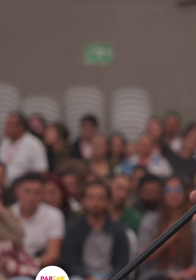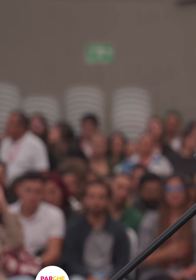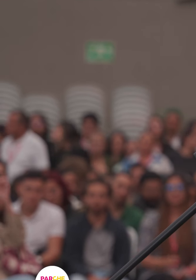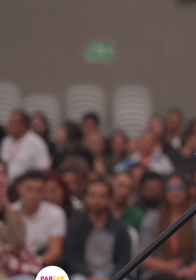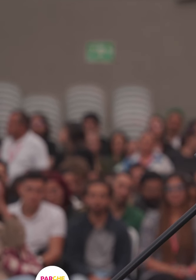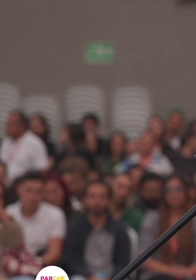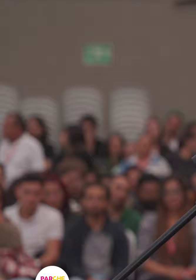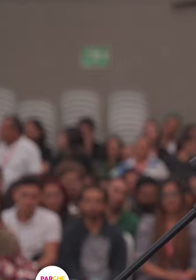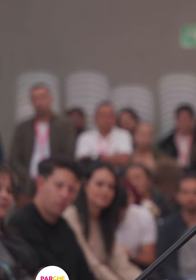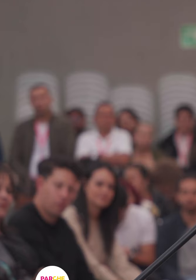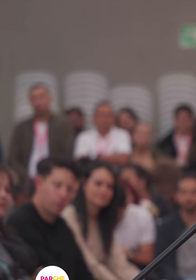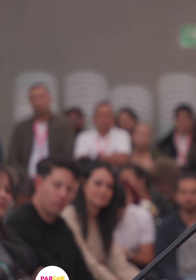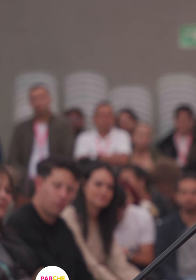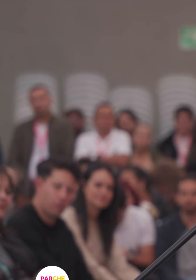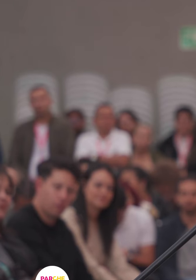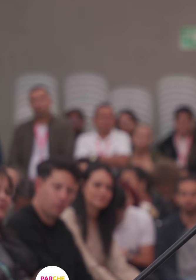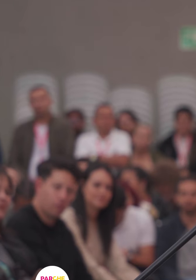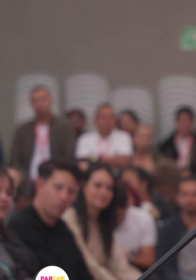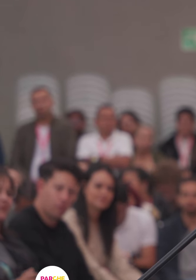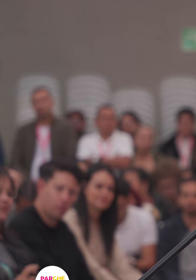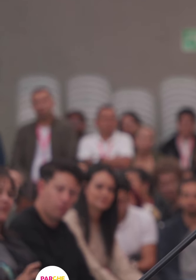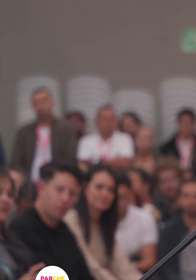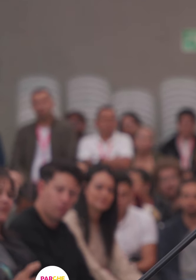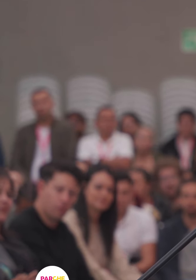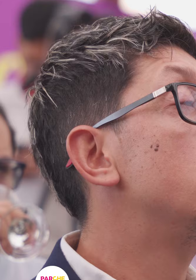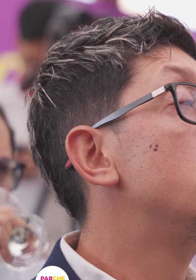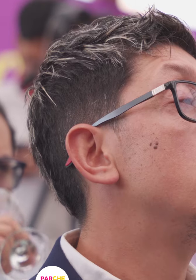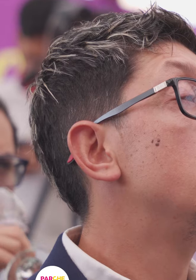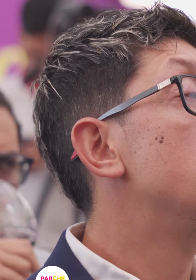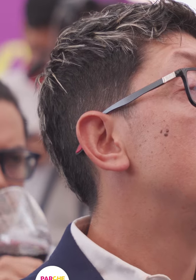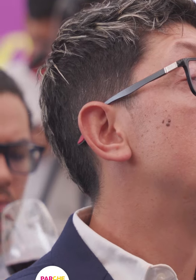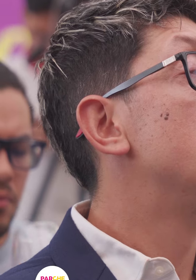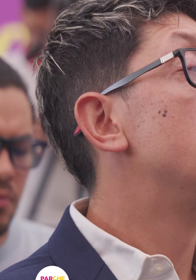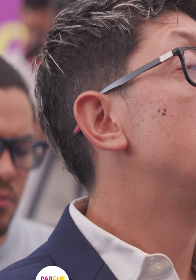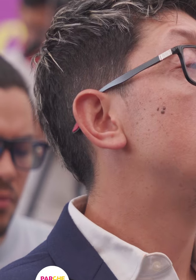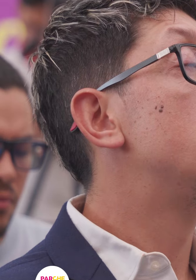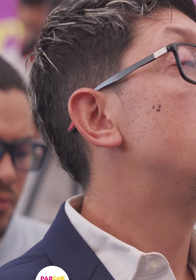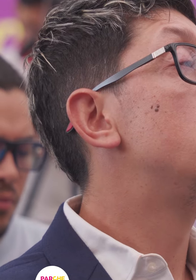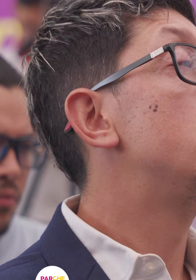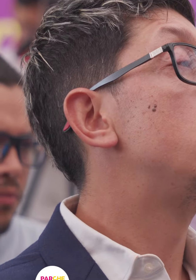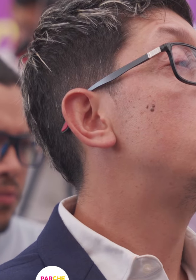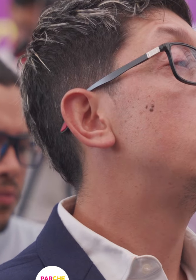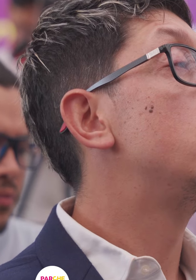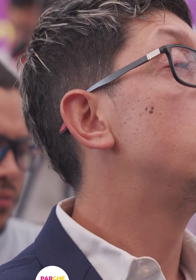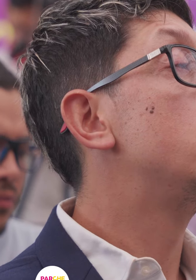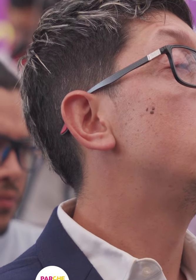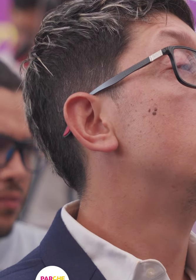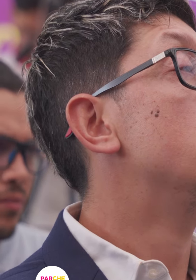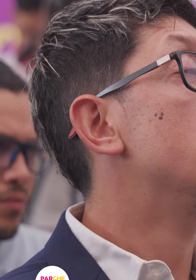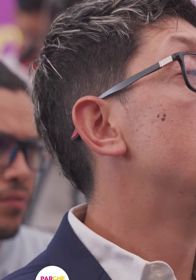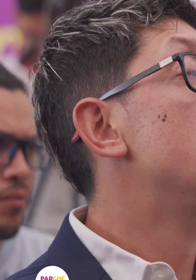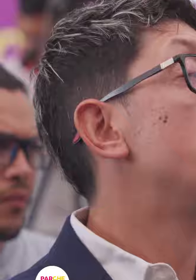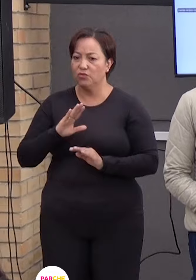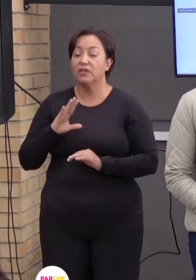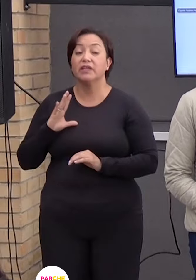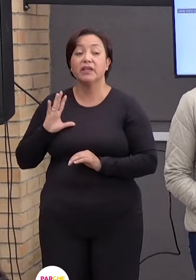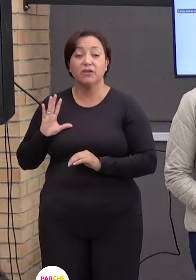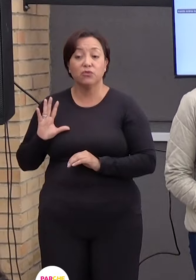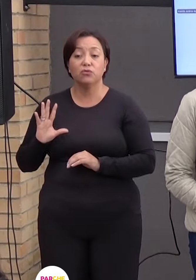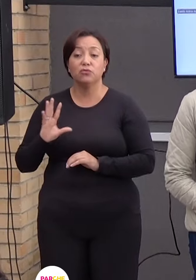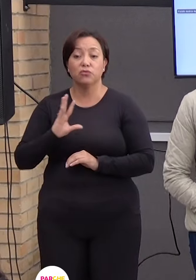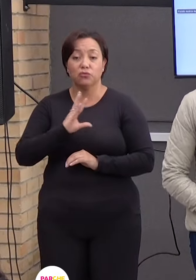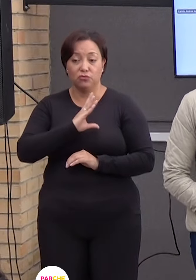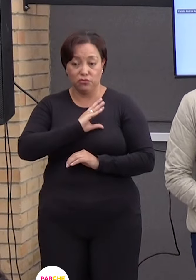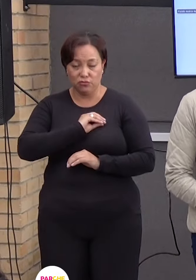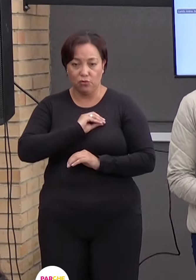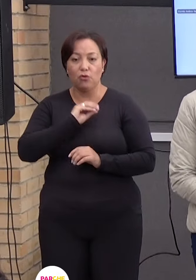Vivimos con mucho sentimiento los funcionarios de la SAE, la despedida de Daniel Rojas Medellín en el cargo de presidente. Sus